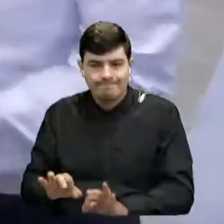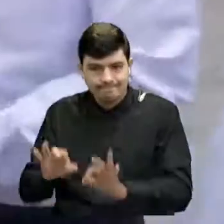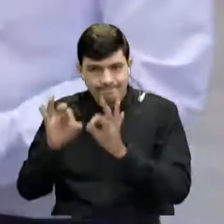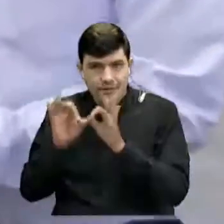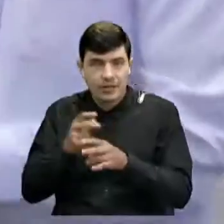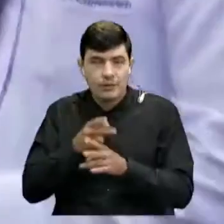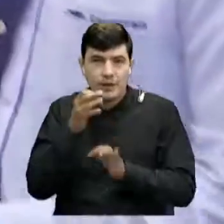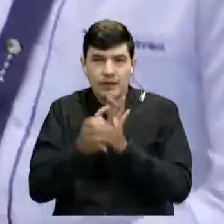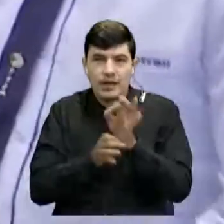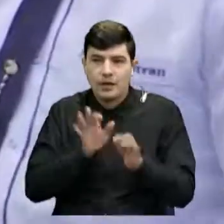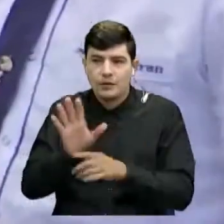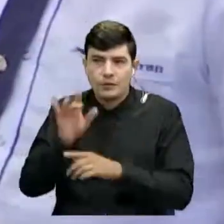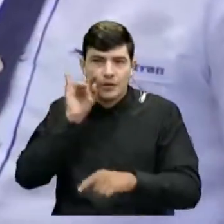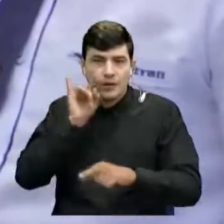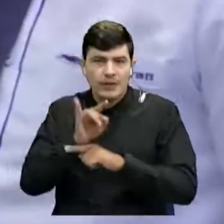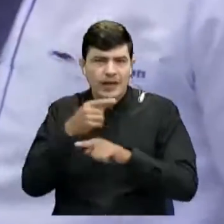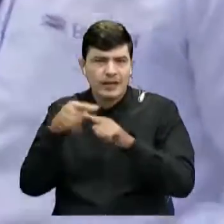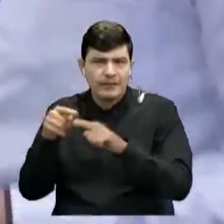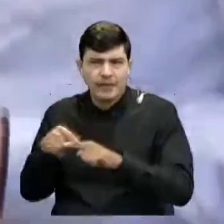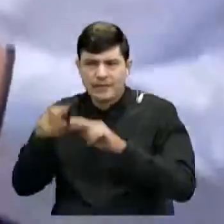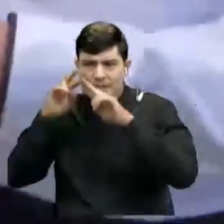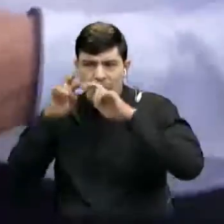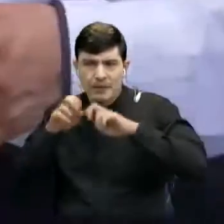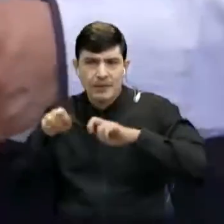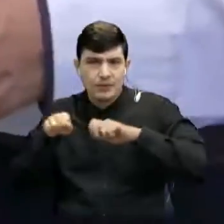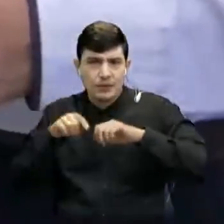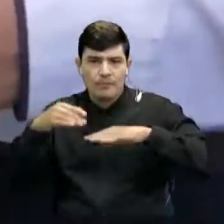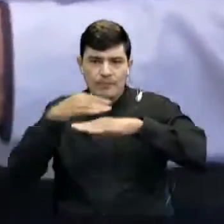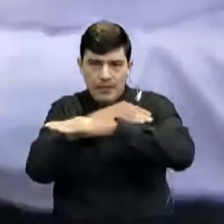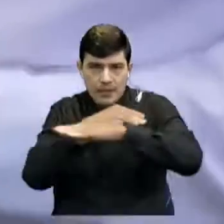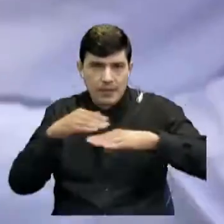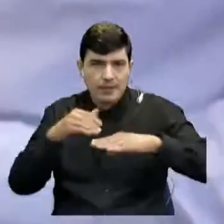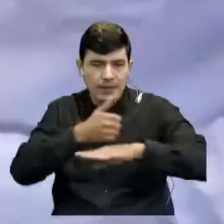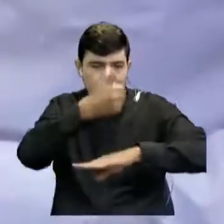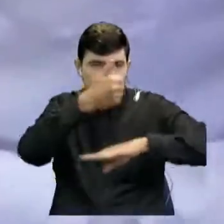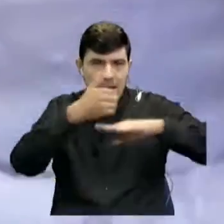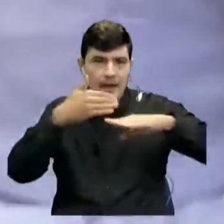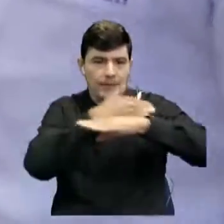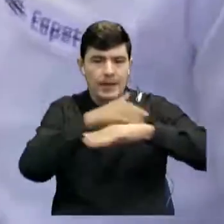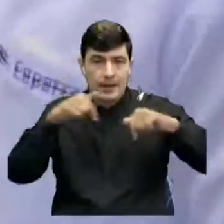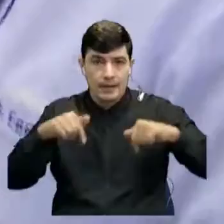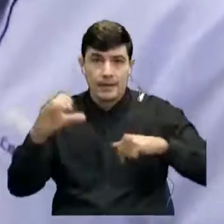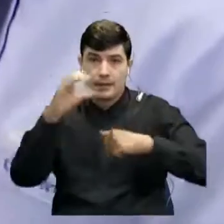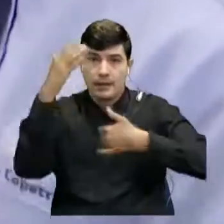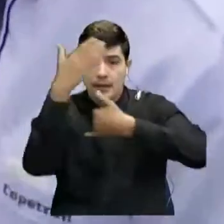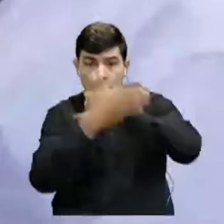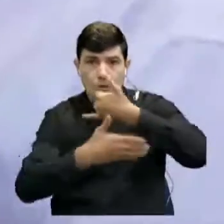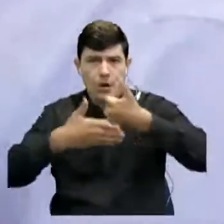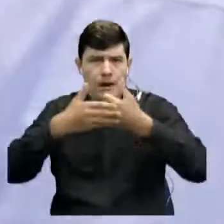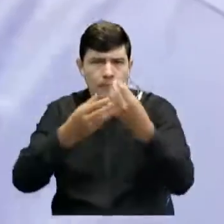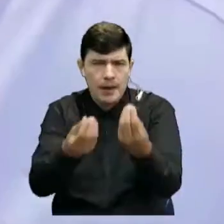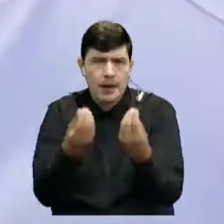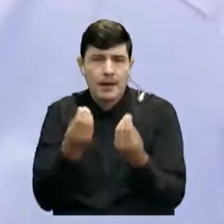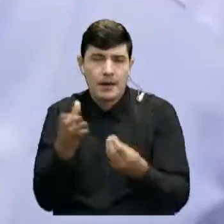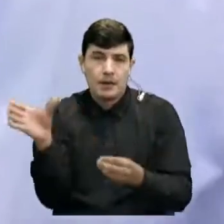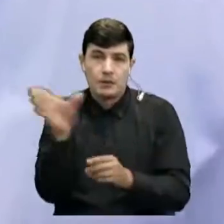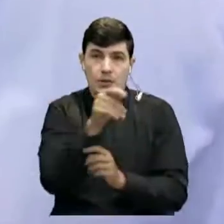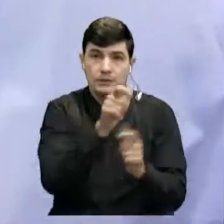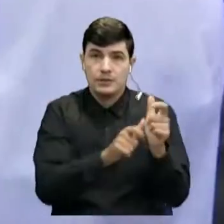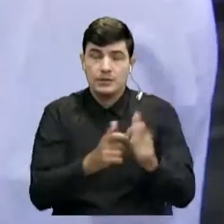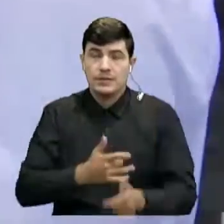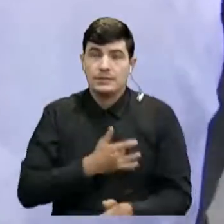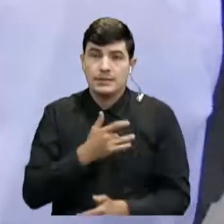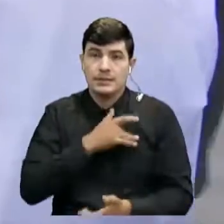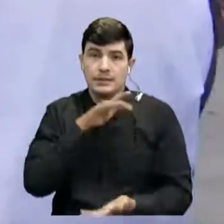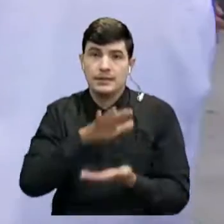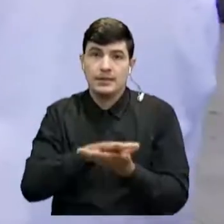estos controles, estos distintos operativos por las carreteras, por las principales carreteras del país, para también ofrecerle seguridad y tranquilidad